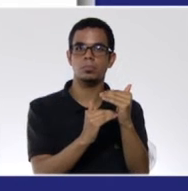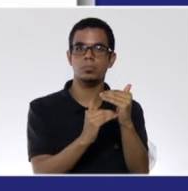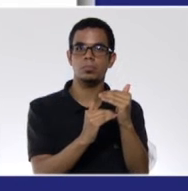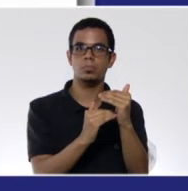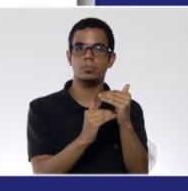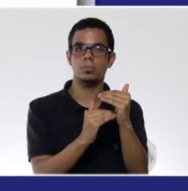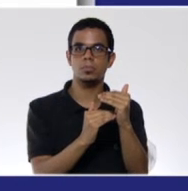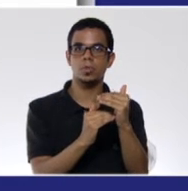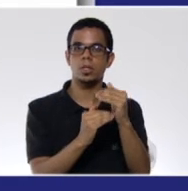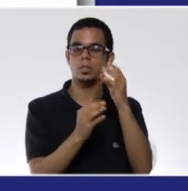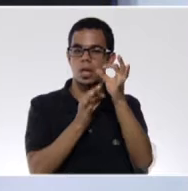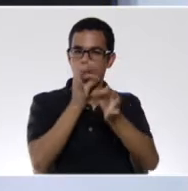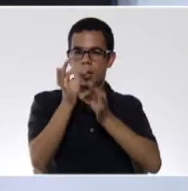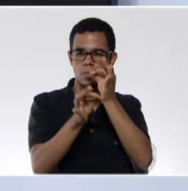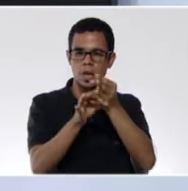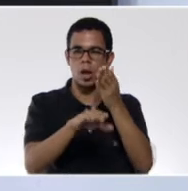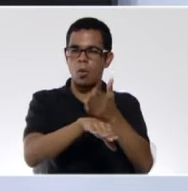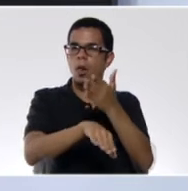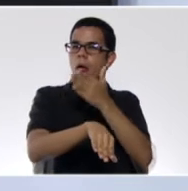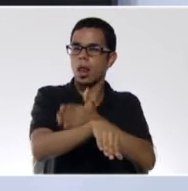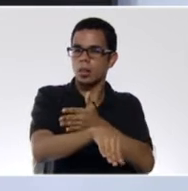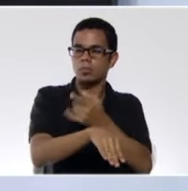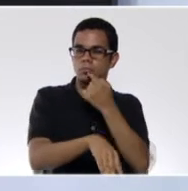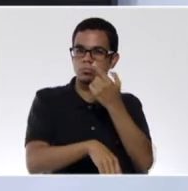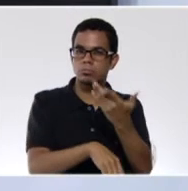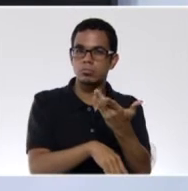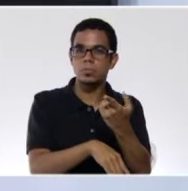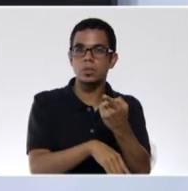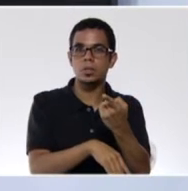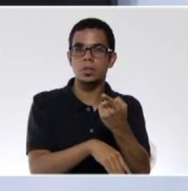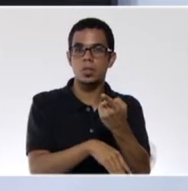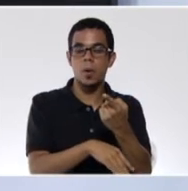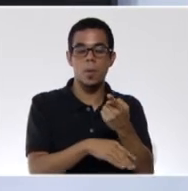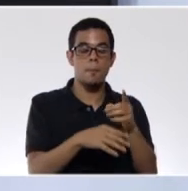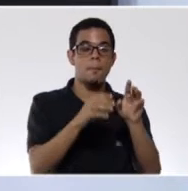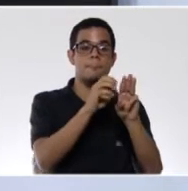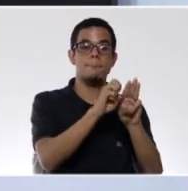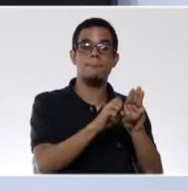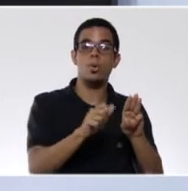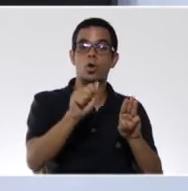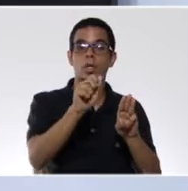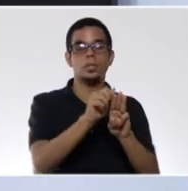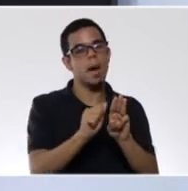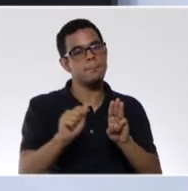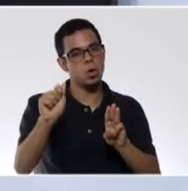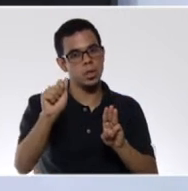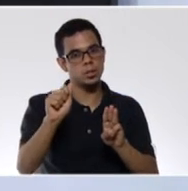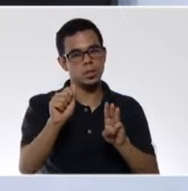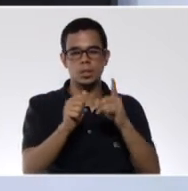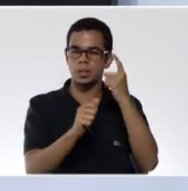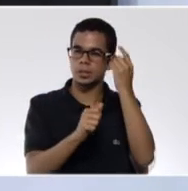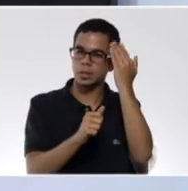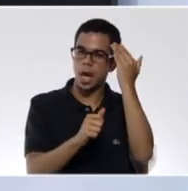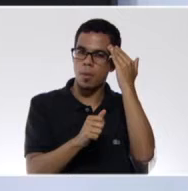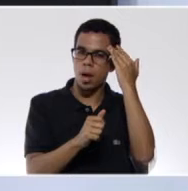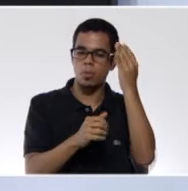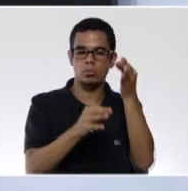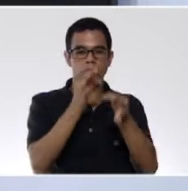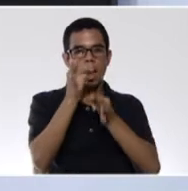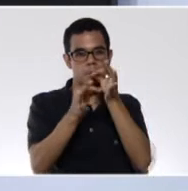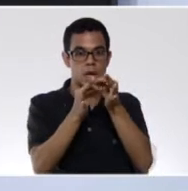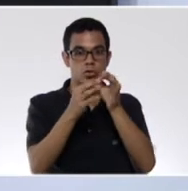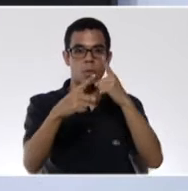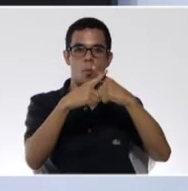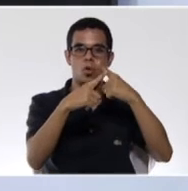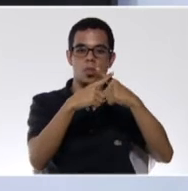Aplicamos en los tres casos la propiedad potencia de una potencia que acabamos de ver que se multiplican los exponentes.